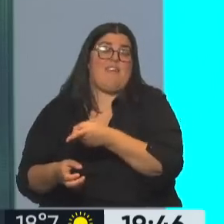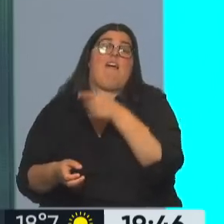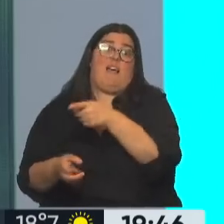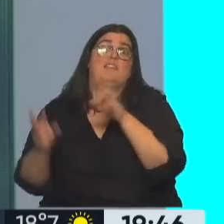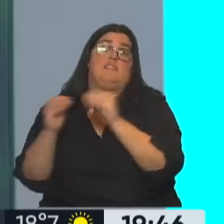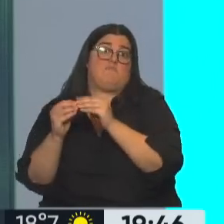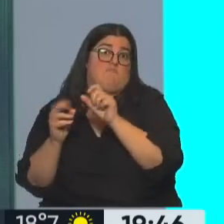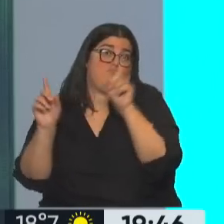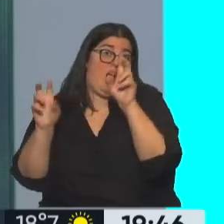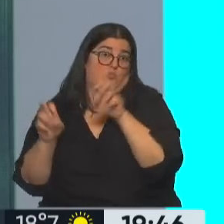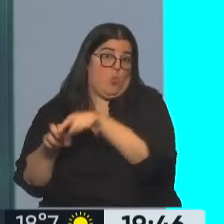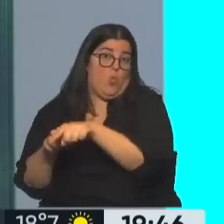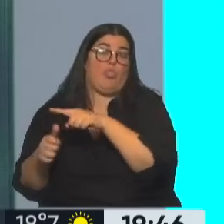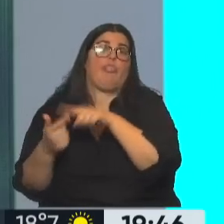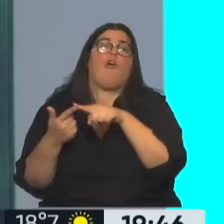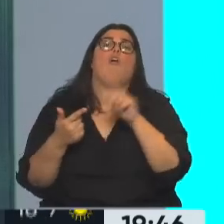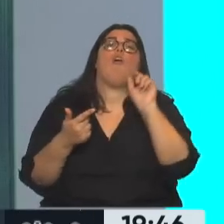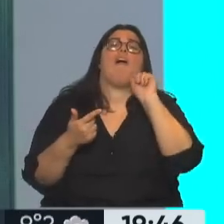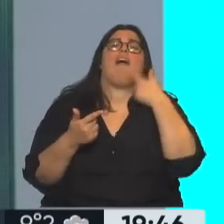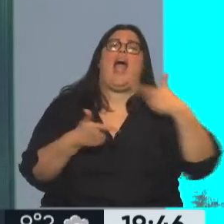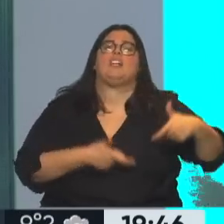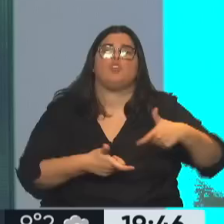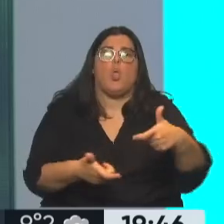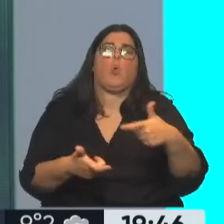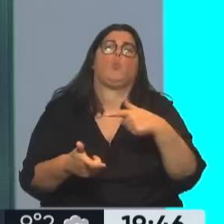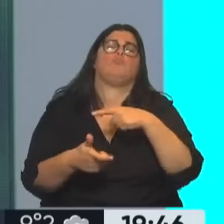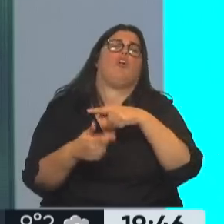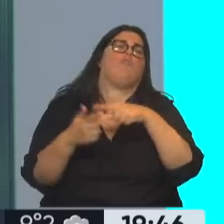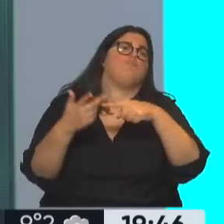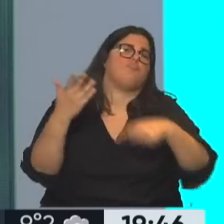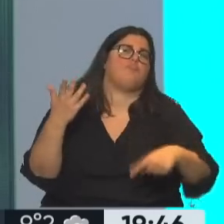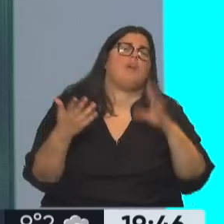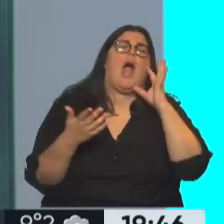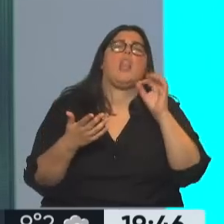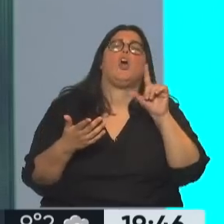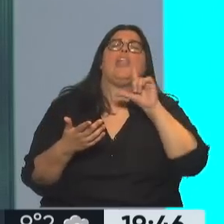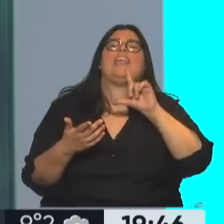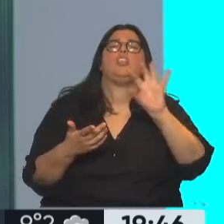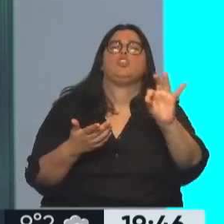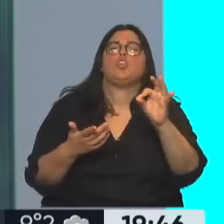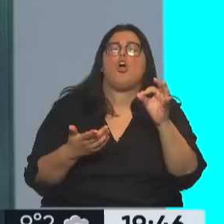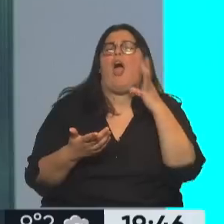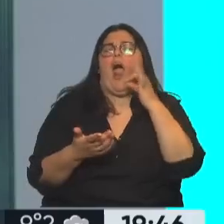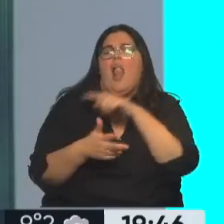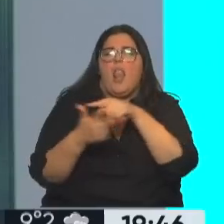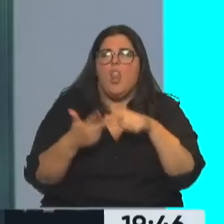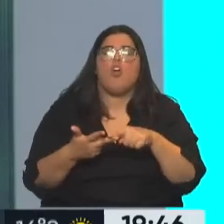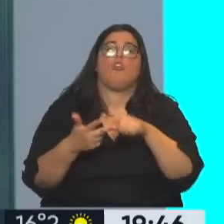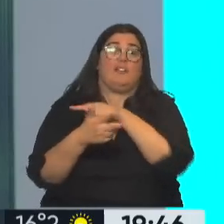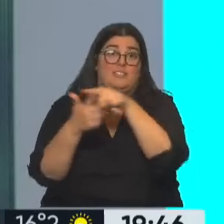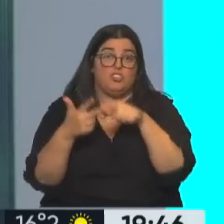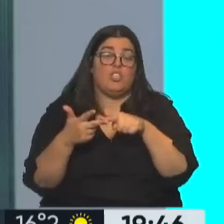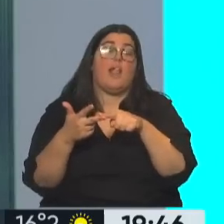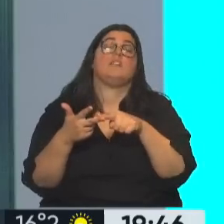probablemente tengas el gasoducto y con ese mix, y tal vez esto sea algo del litio, supongamos, y con ese mix vos